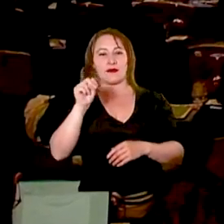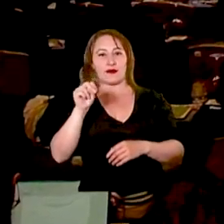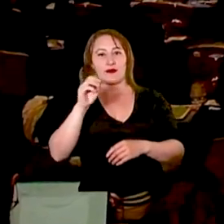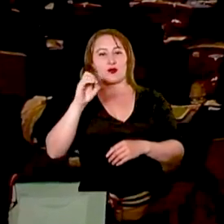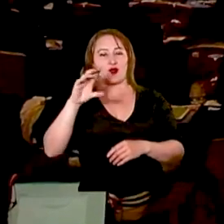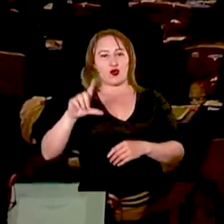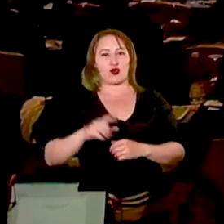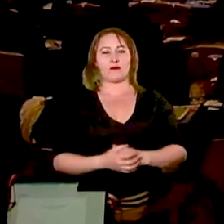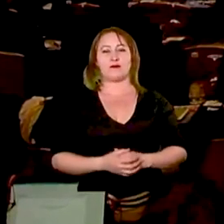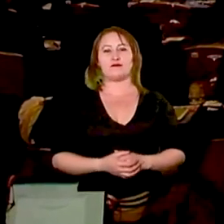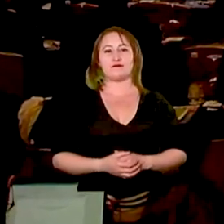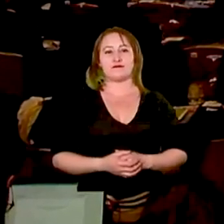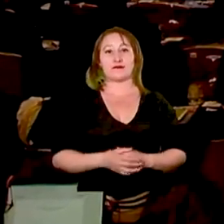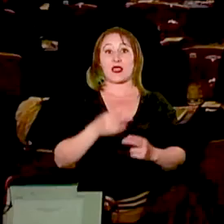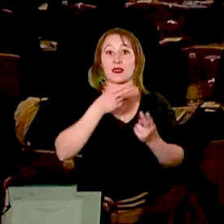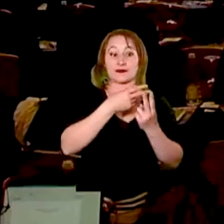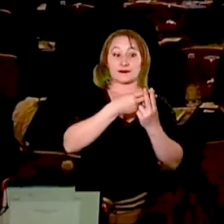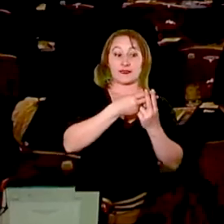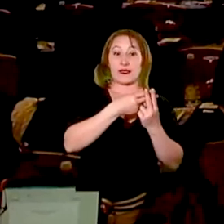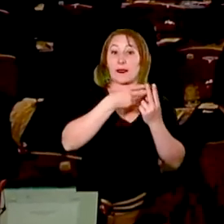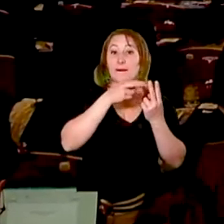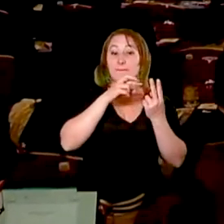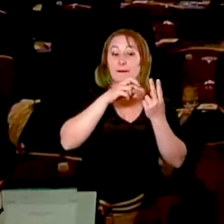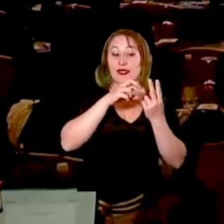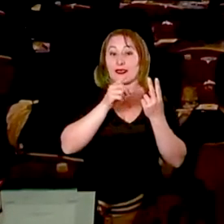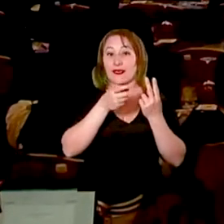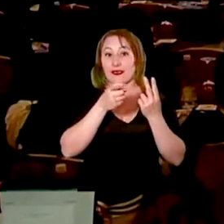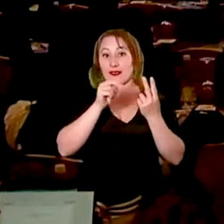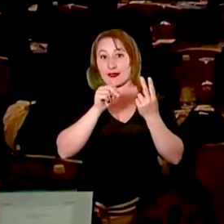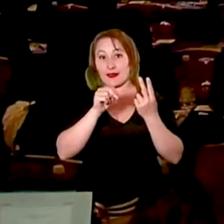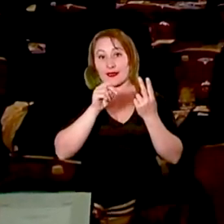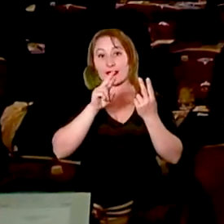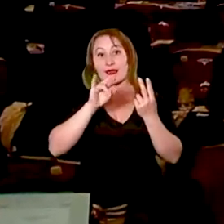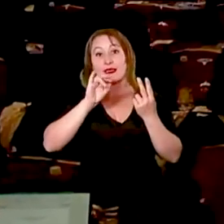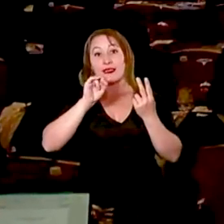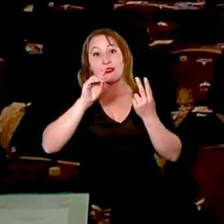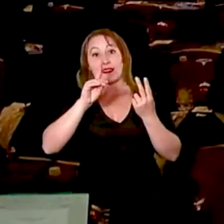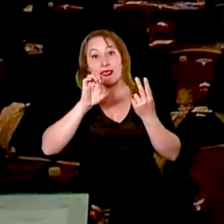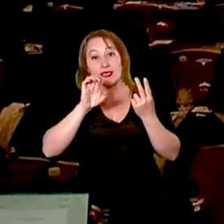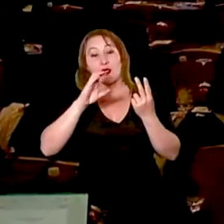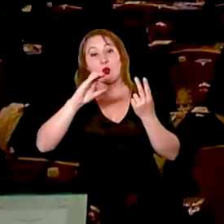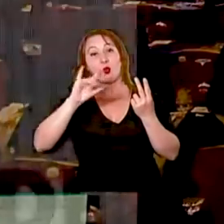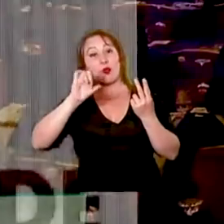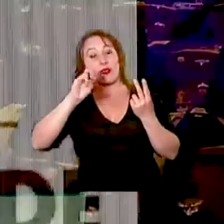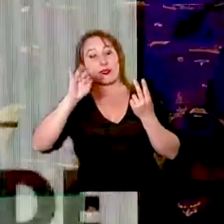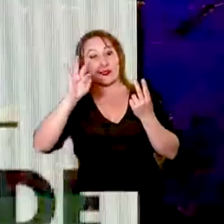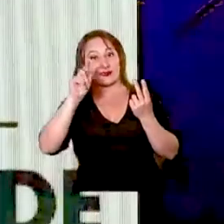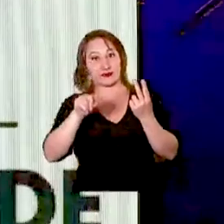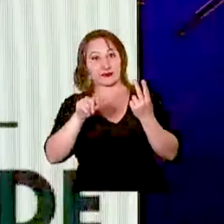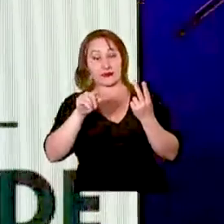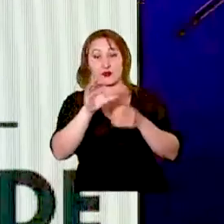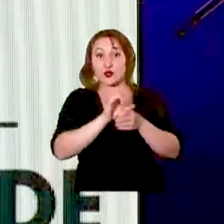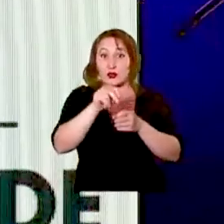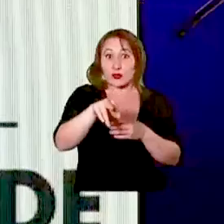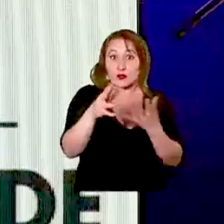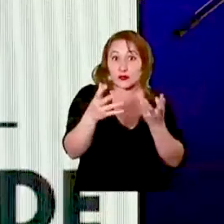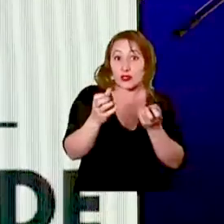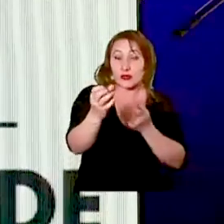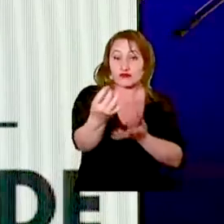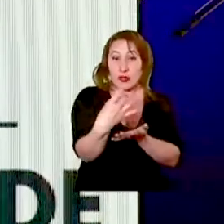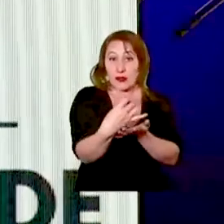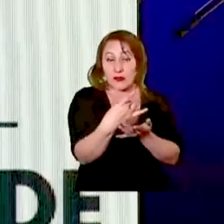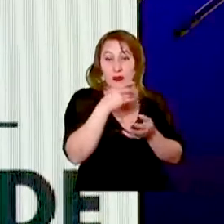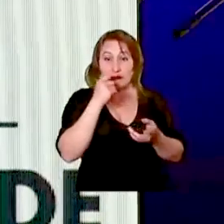@PGN-COL con el hashtag o numeral PGN-RindeCuentas. A los ciudadanos quienes decidan hacer sus consultas a través de nuestras